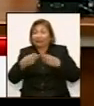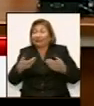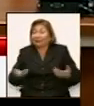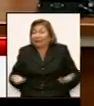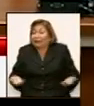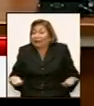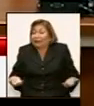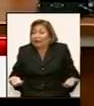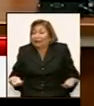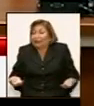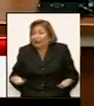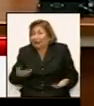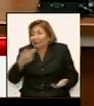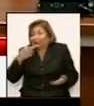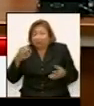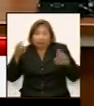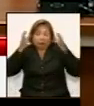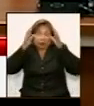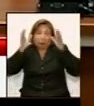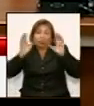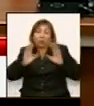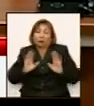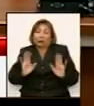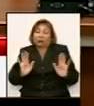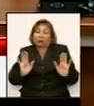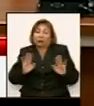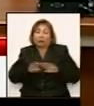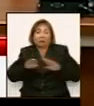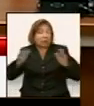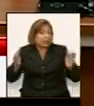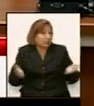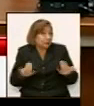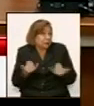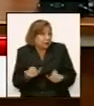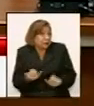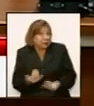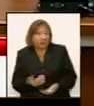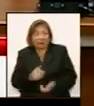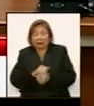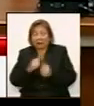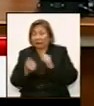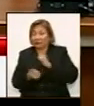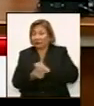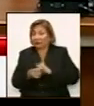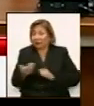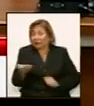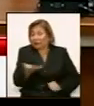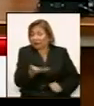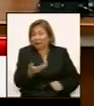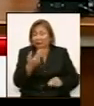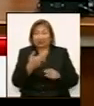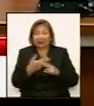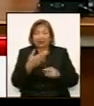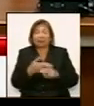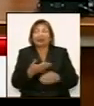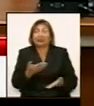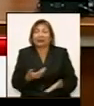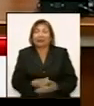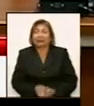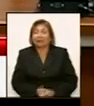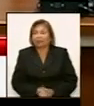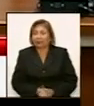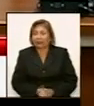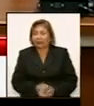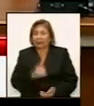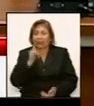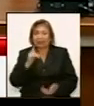se podría hacer una suerte como de acuerdo de la mesa a partir de ahora, cambiar a ese nombre.